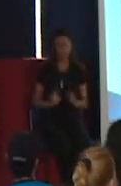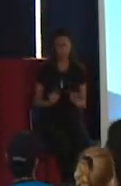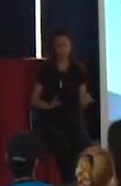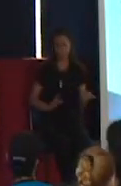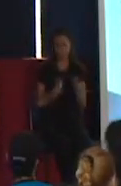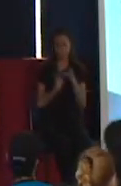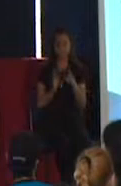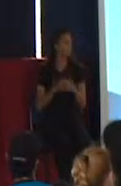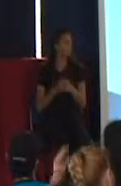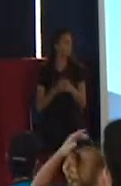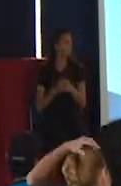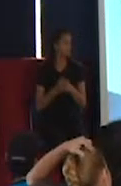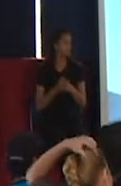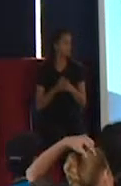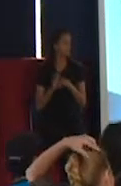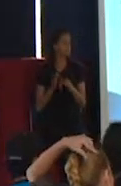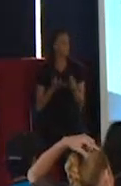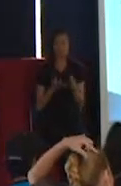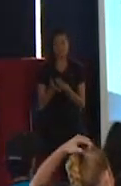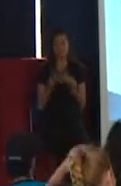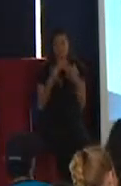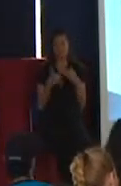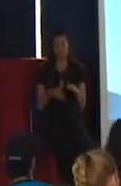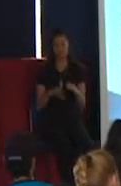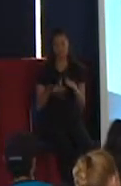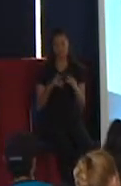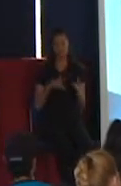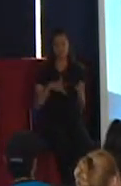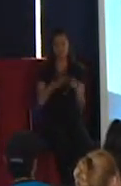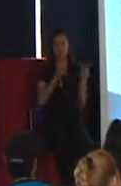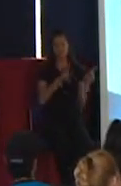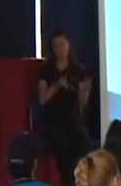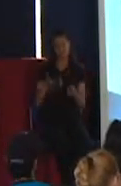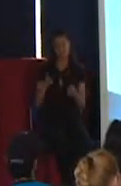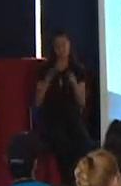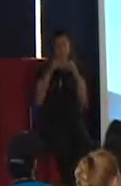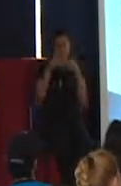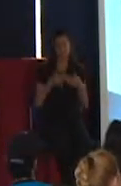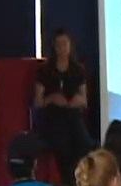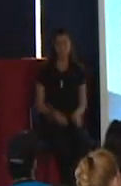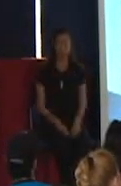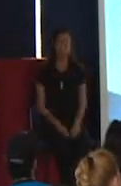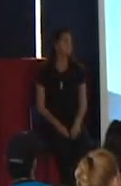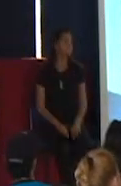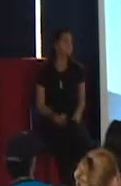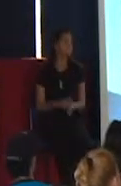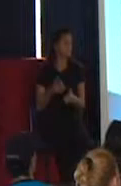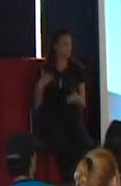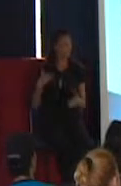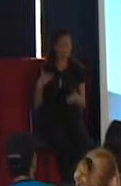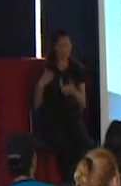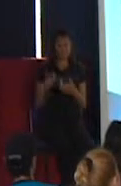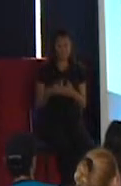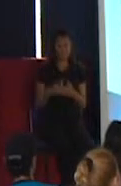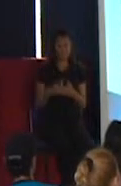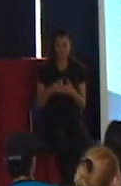mínimas, ¿sí?, para las personas con discapacidad. Entonces, hasta el momento hemos visto